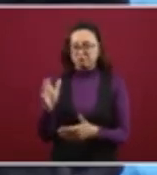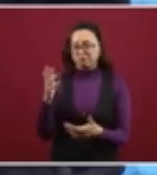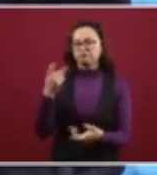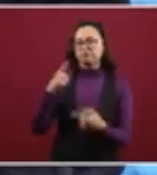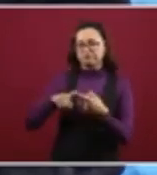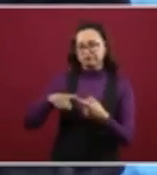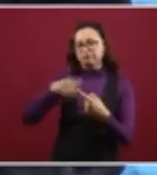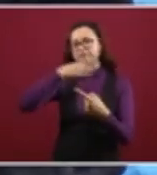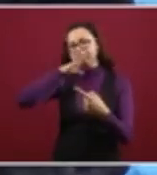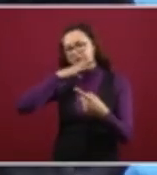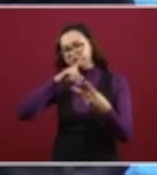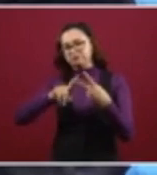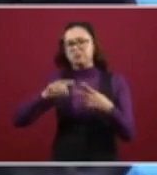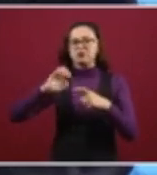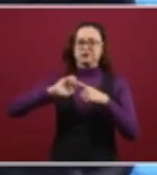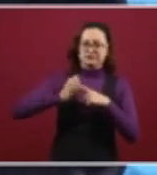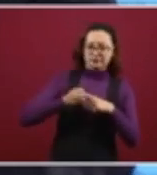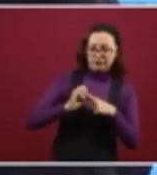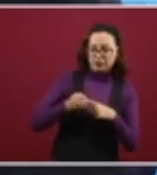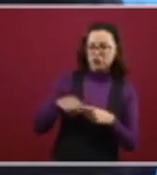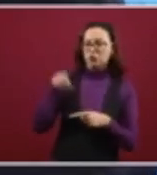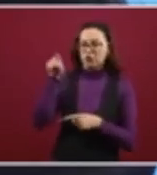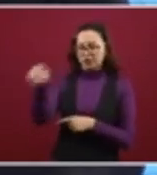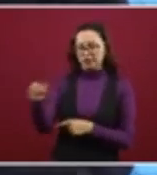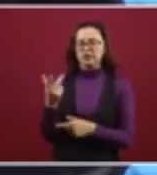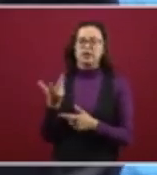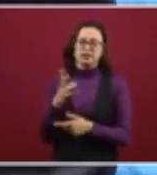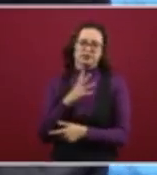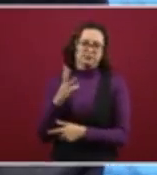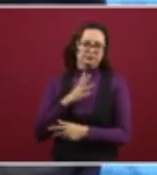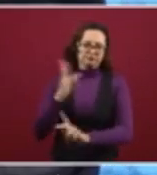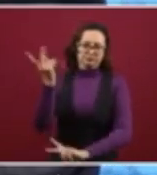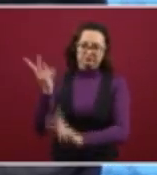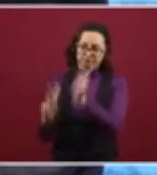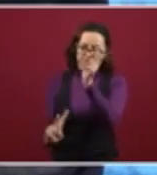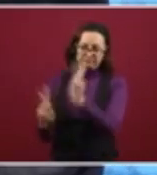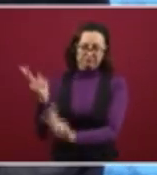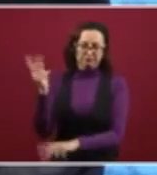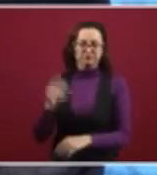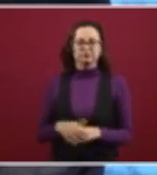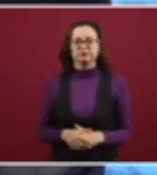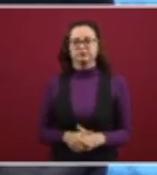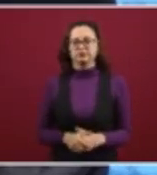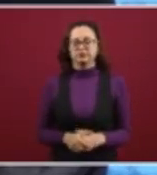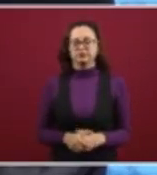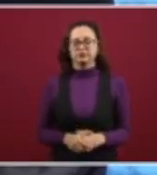maíz y frijol de autosubsistencia. El